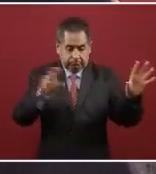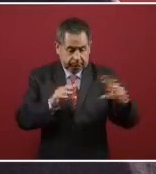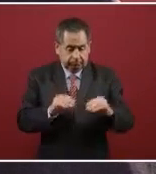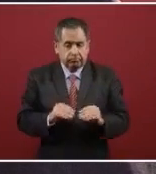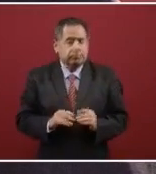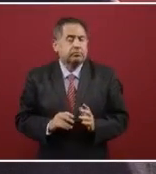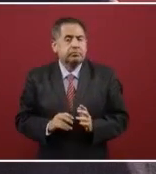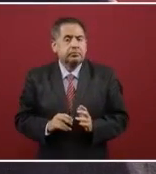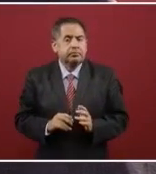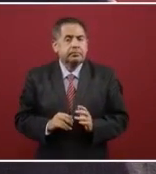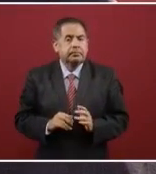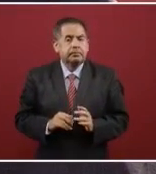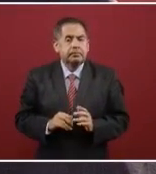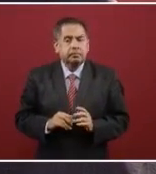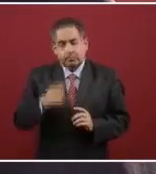a